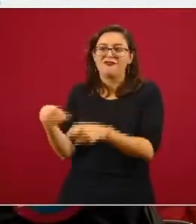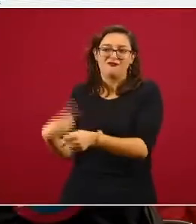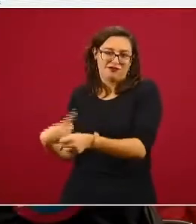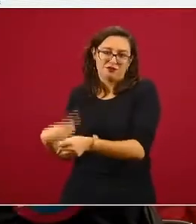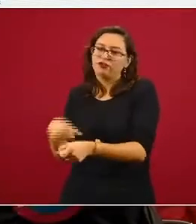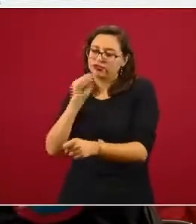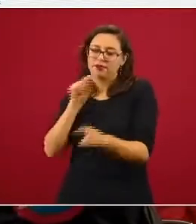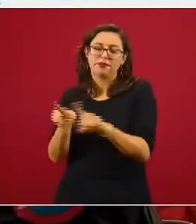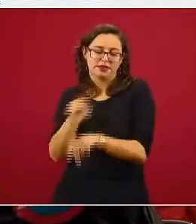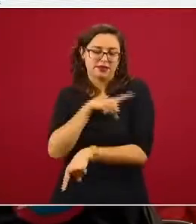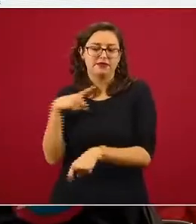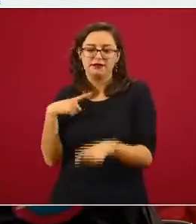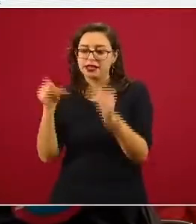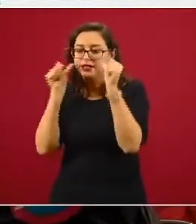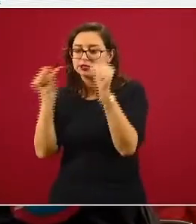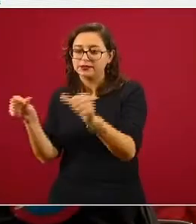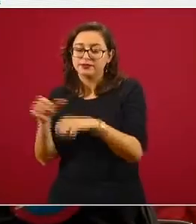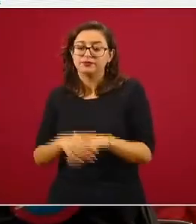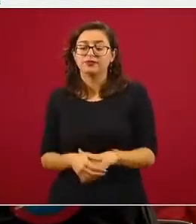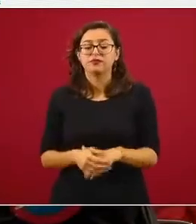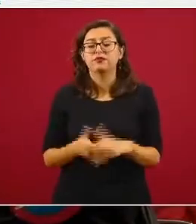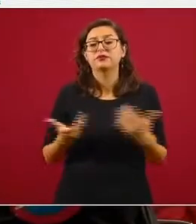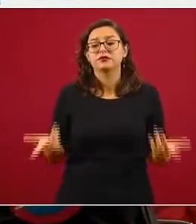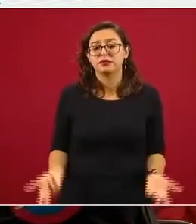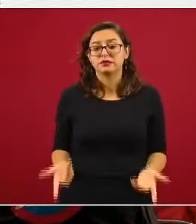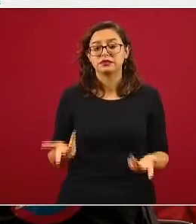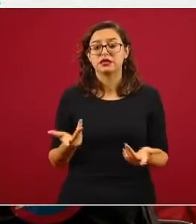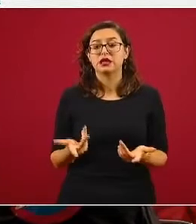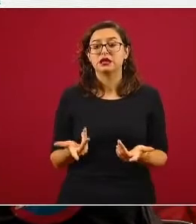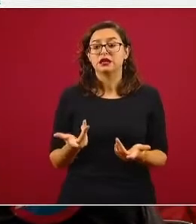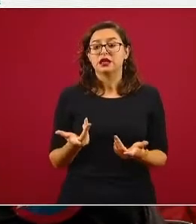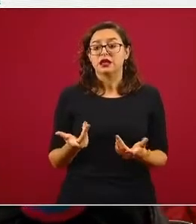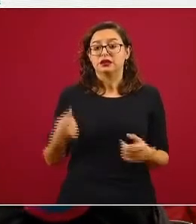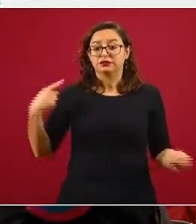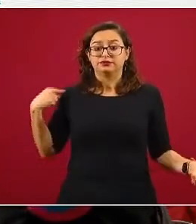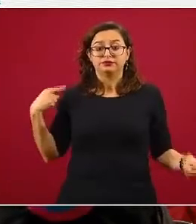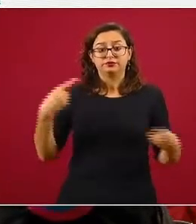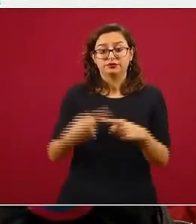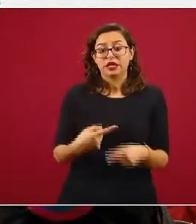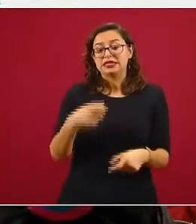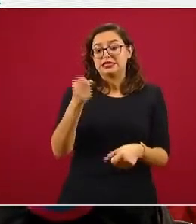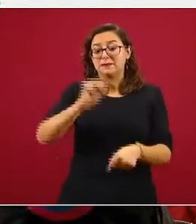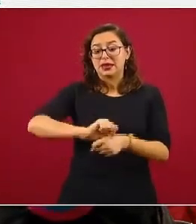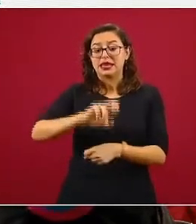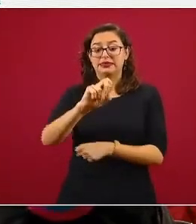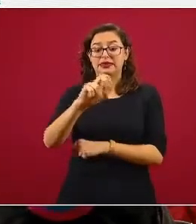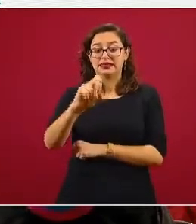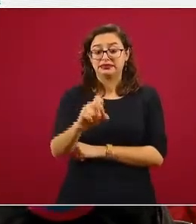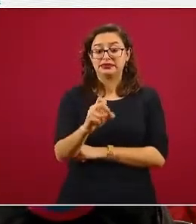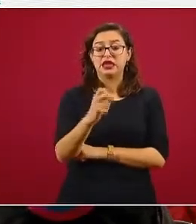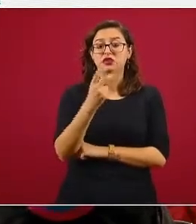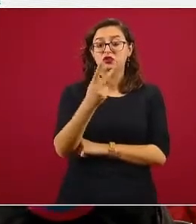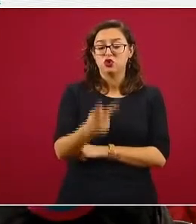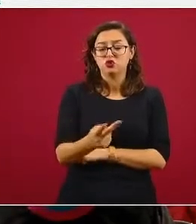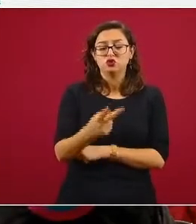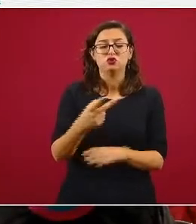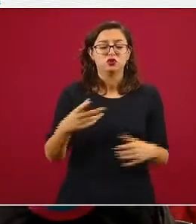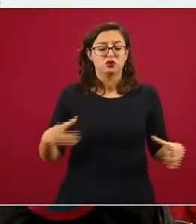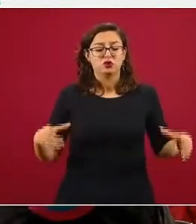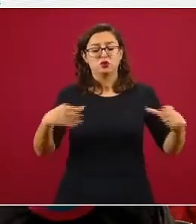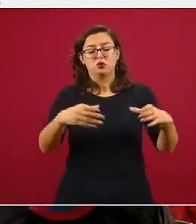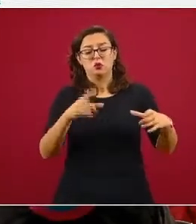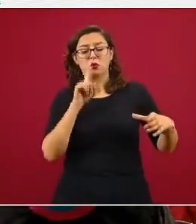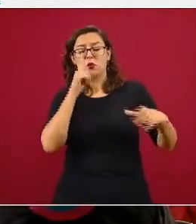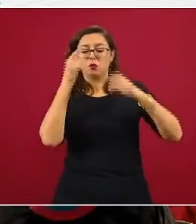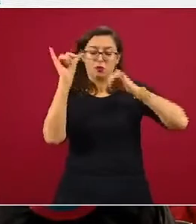45% es precisamente el porcentaje de positividad en la última semana en la 32 y no este descenso de